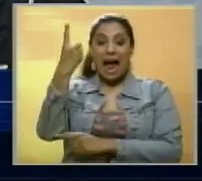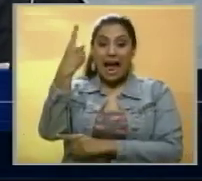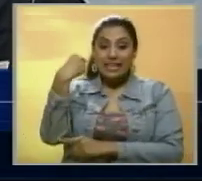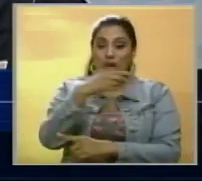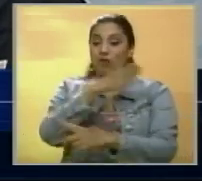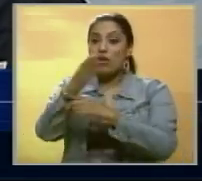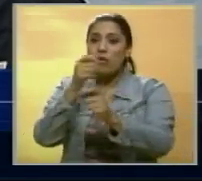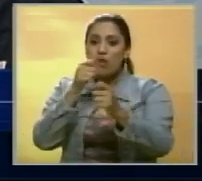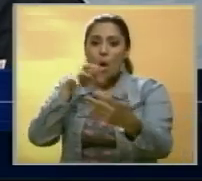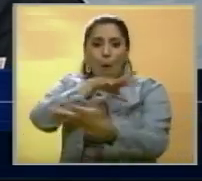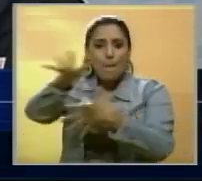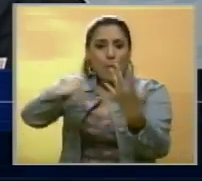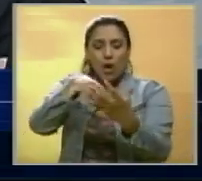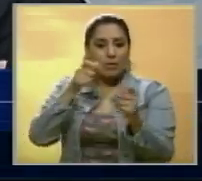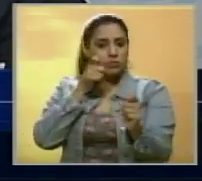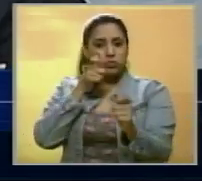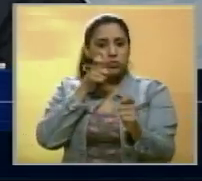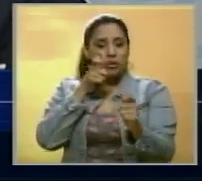de ayer